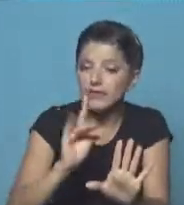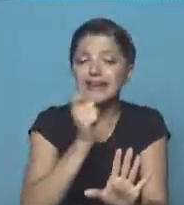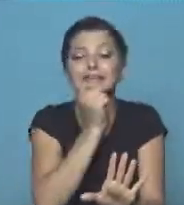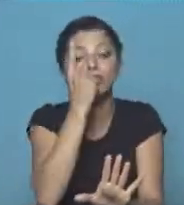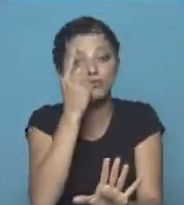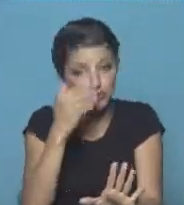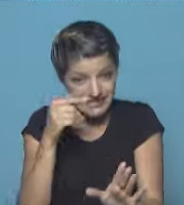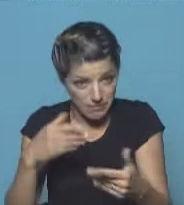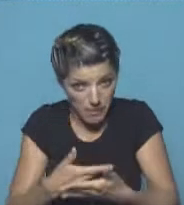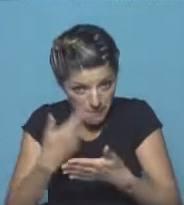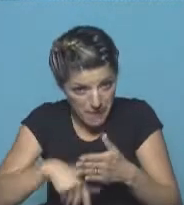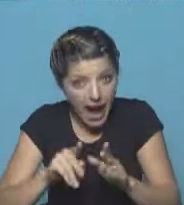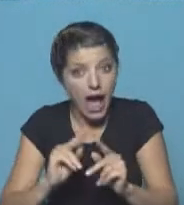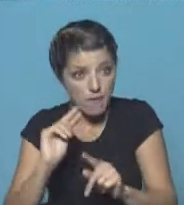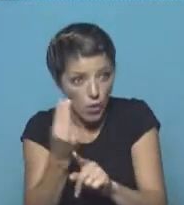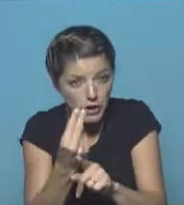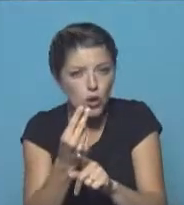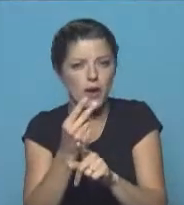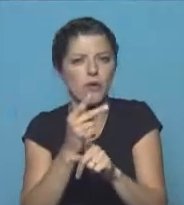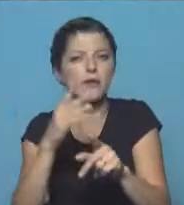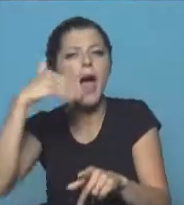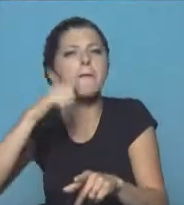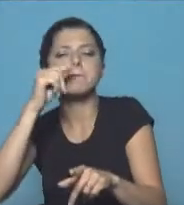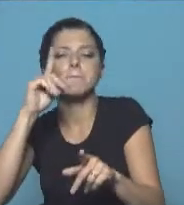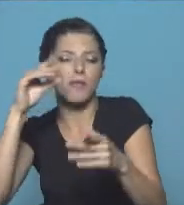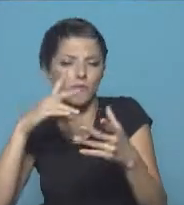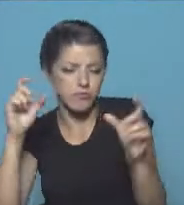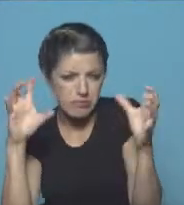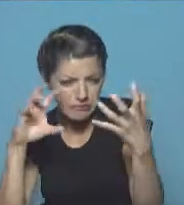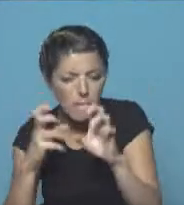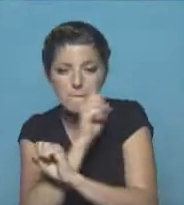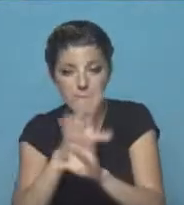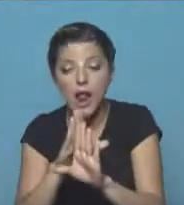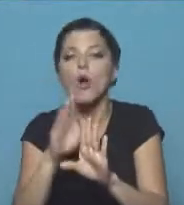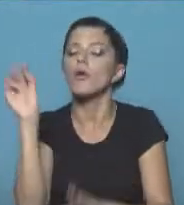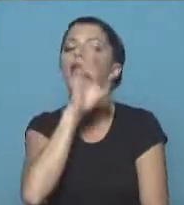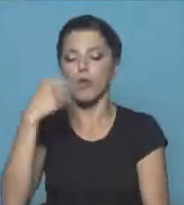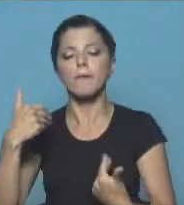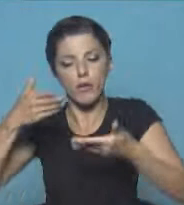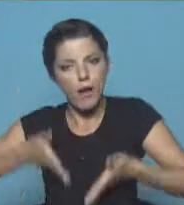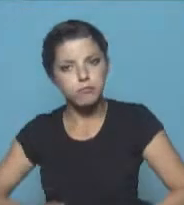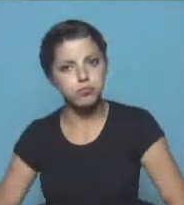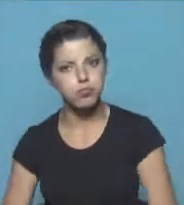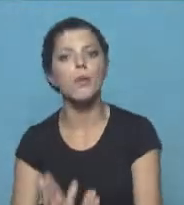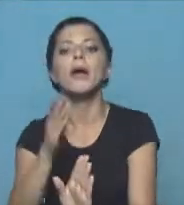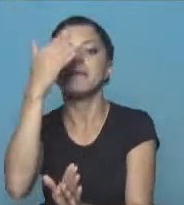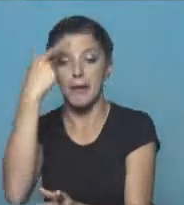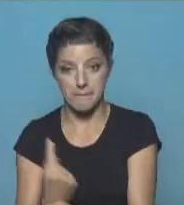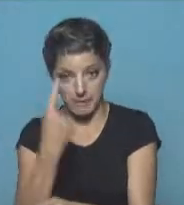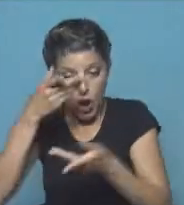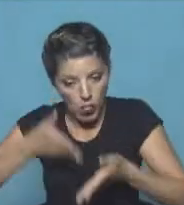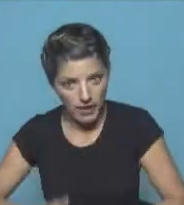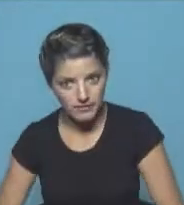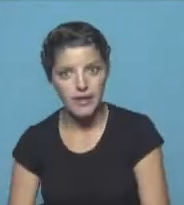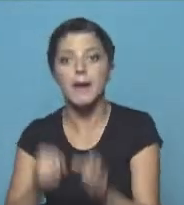seguro va a morir con deformidades grandes, las mujeres lleguen a término y den a luz para que el chico sea bautizado, enterrado y tenga un